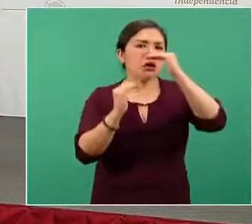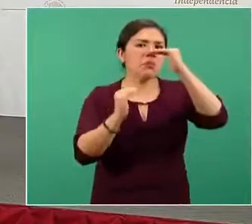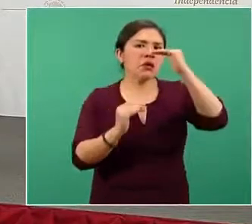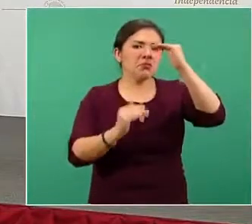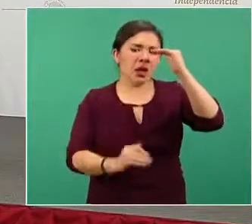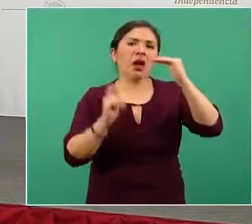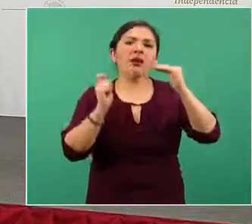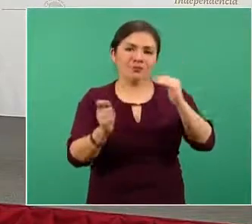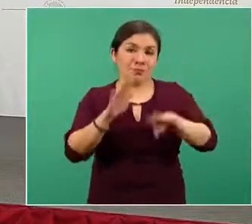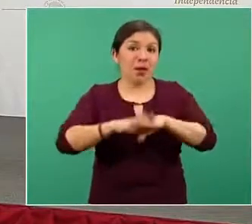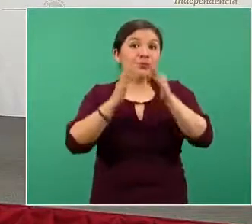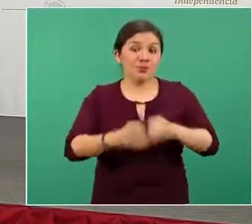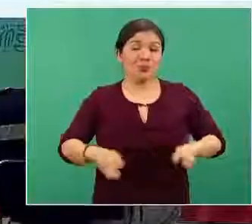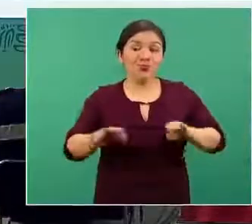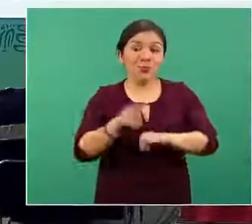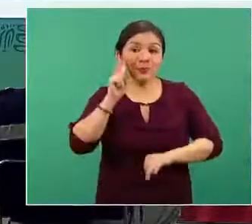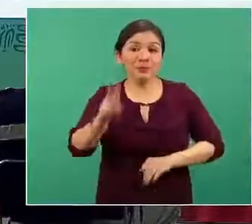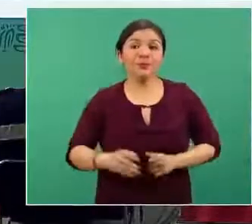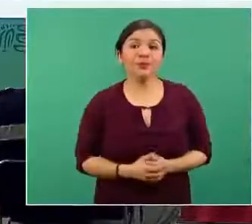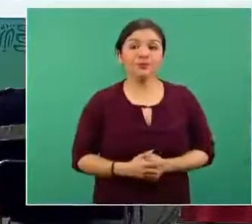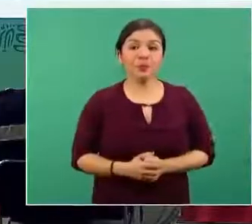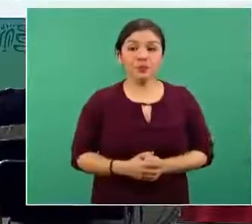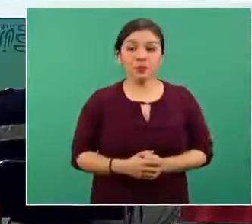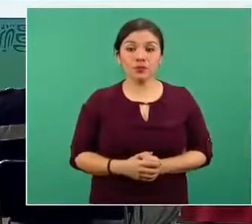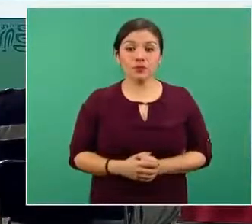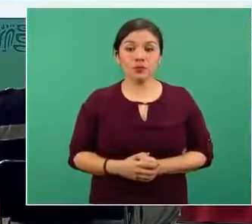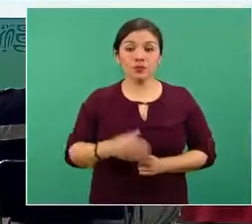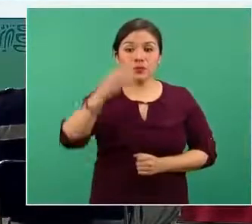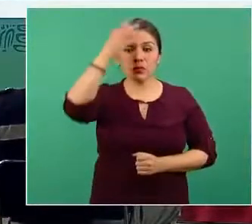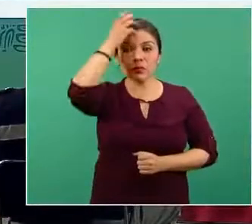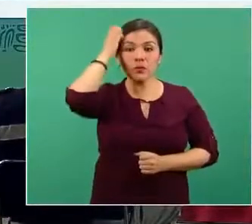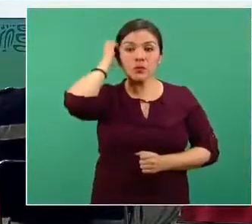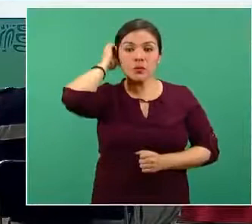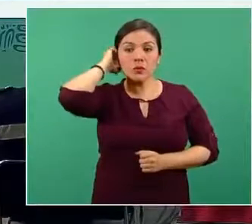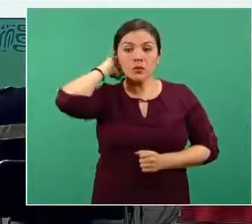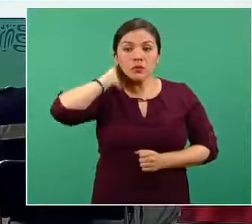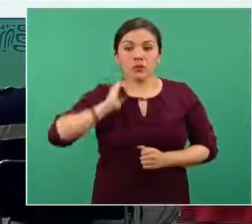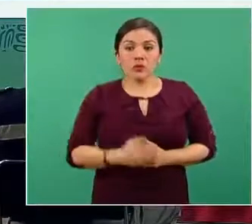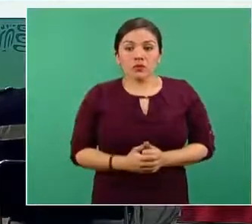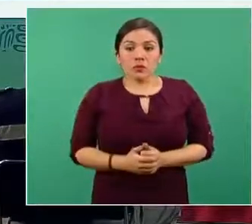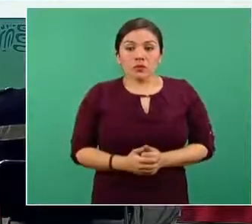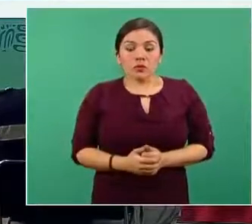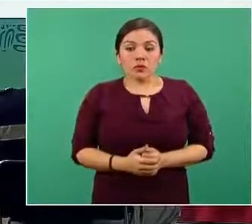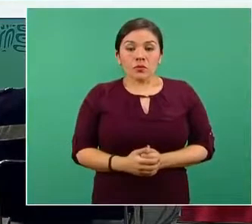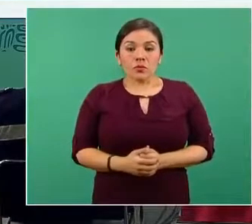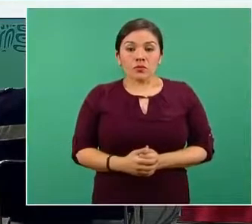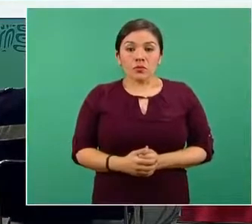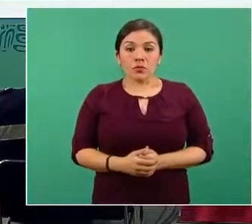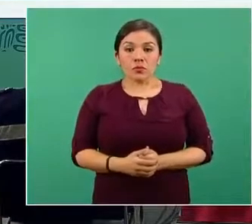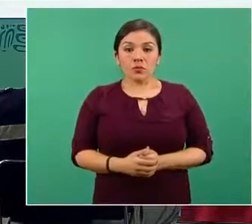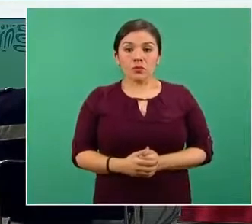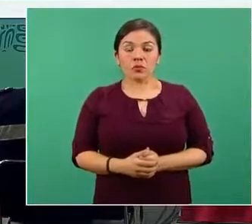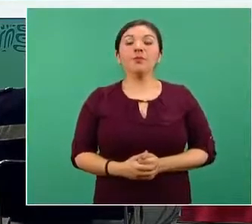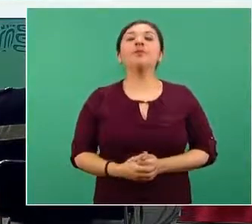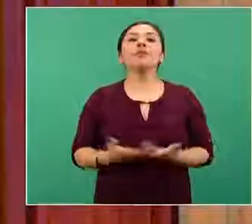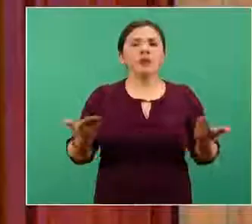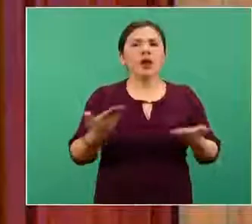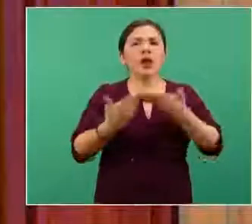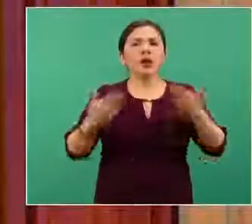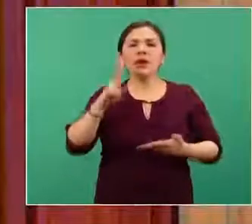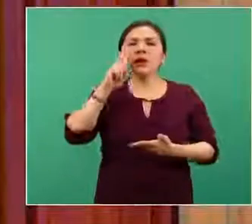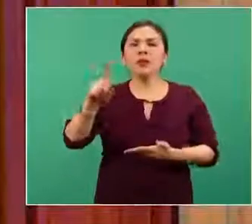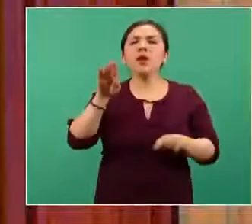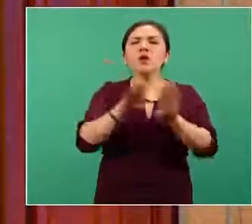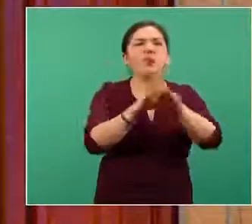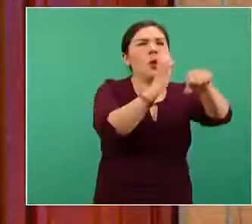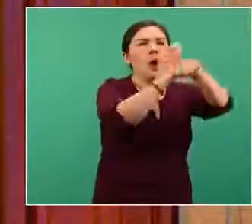de manera importante. Si vemos en la siguiente diapositiva, actualizamos también específicamente para cada una de las